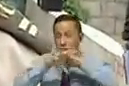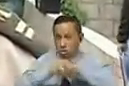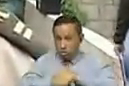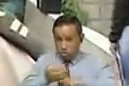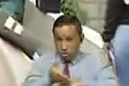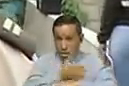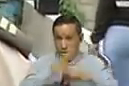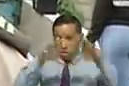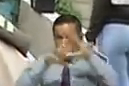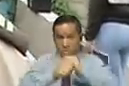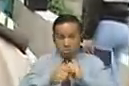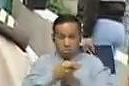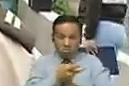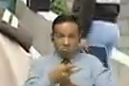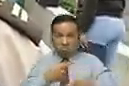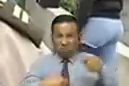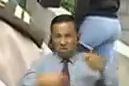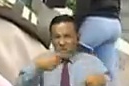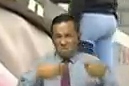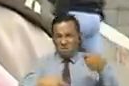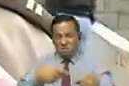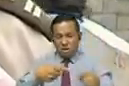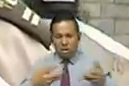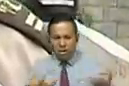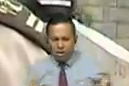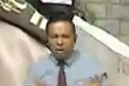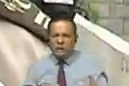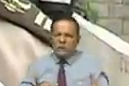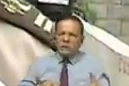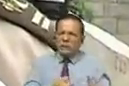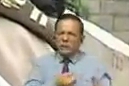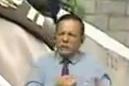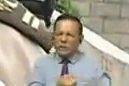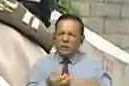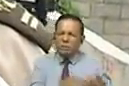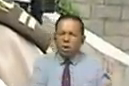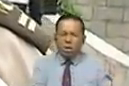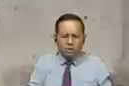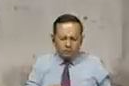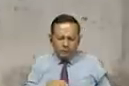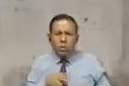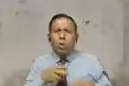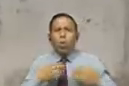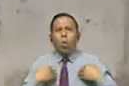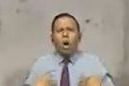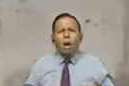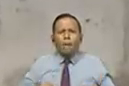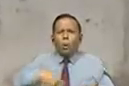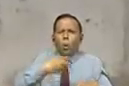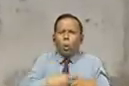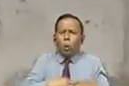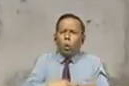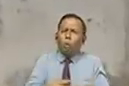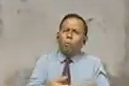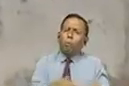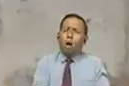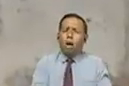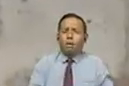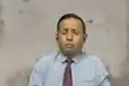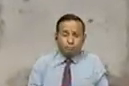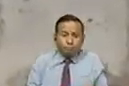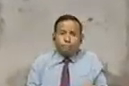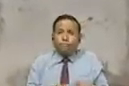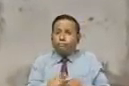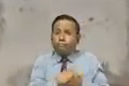lo constató los paramédicos por la rigidez en la que se encontraba el cuerpo. En ese lugar, al pie de un muro de contención,